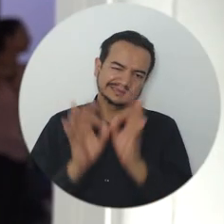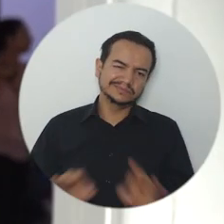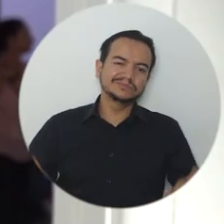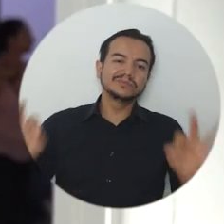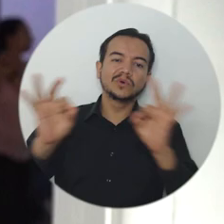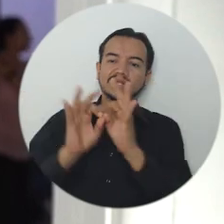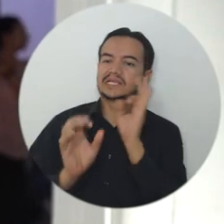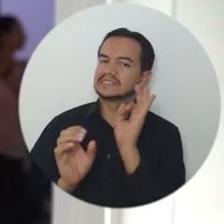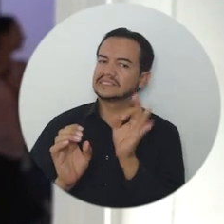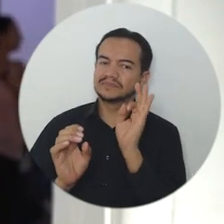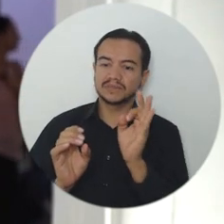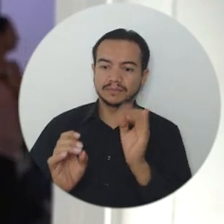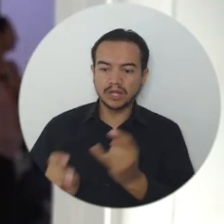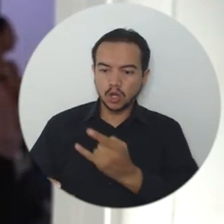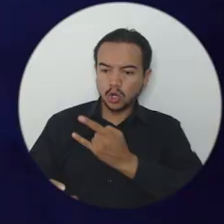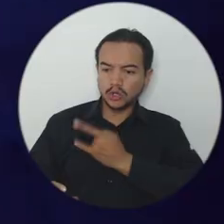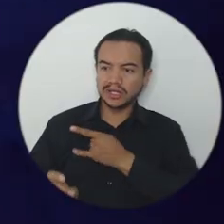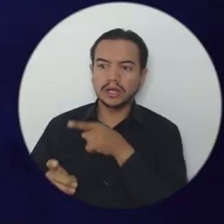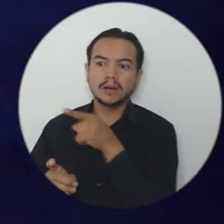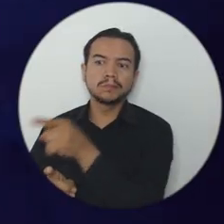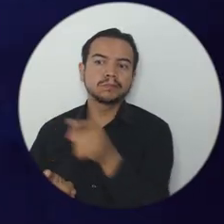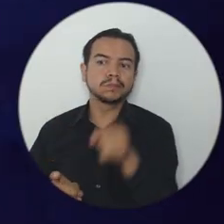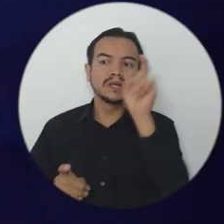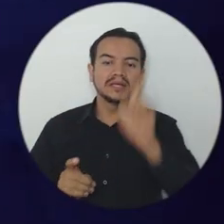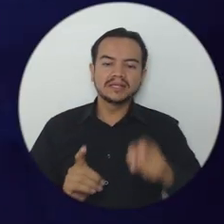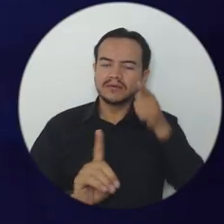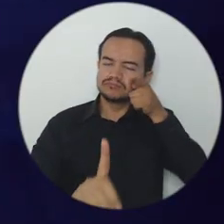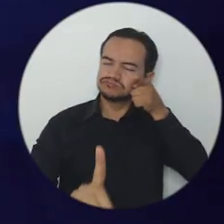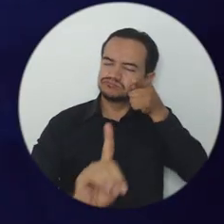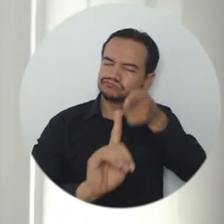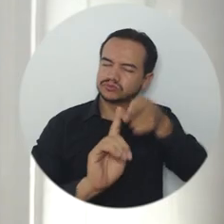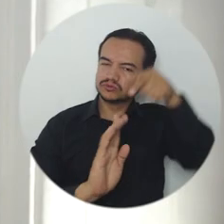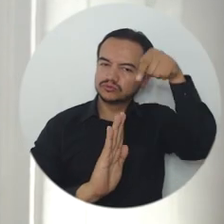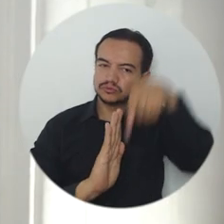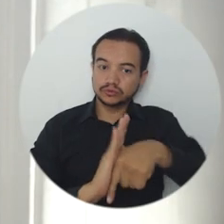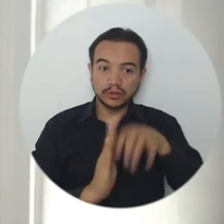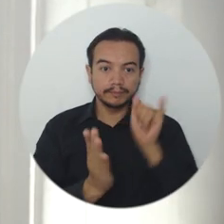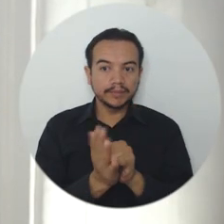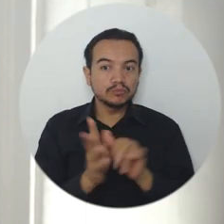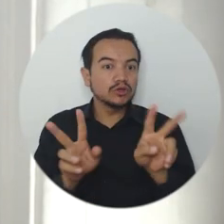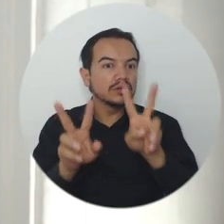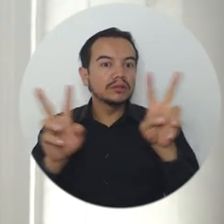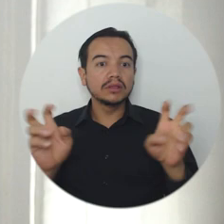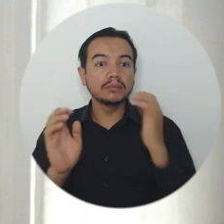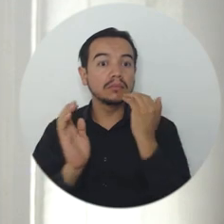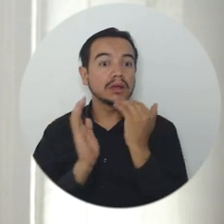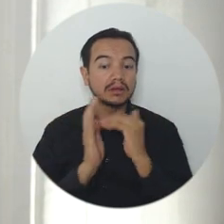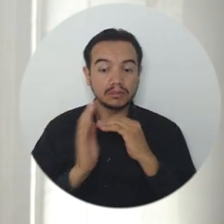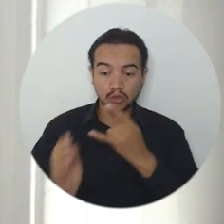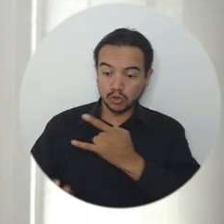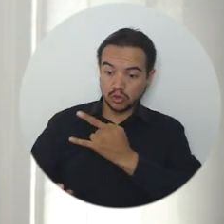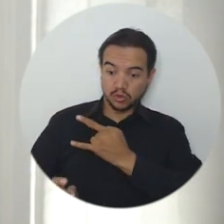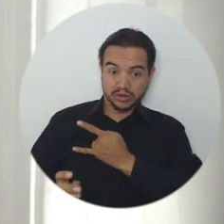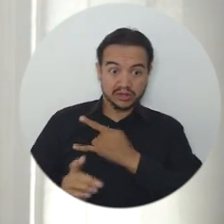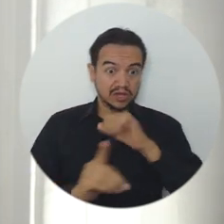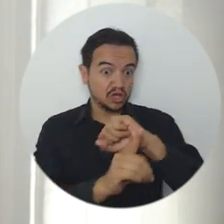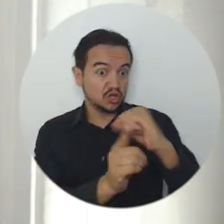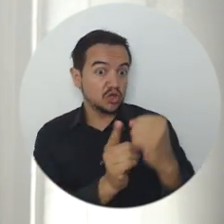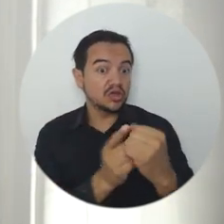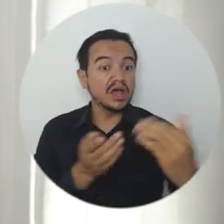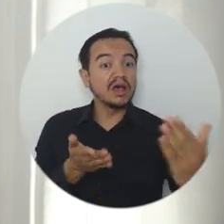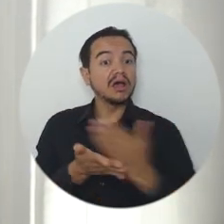la universidad debe siempre hacer y lo debe profundizar mucho. Por lo menos esa idea de una universidad alejada